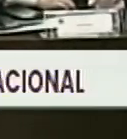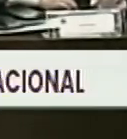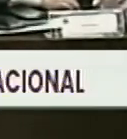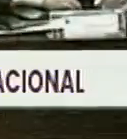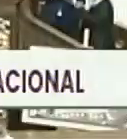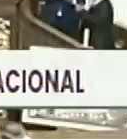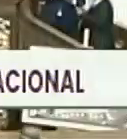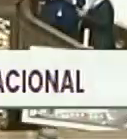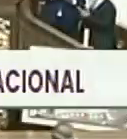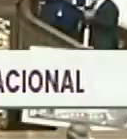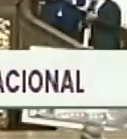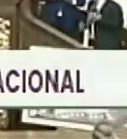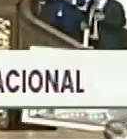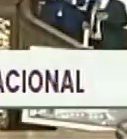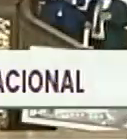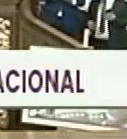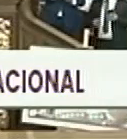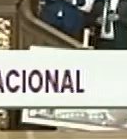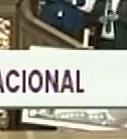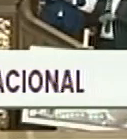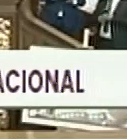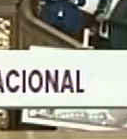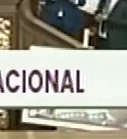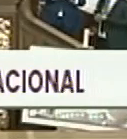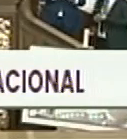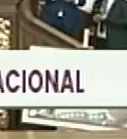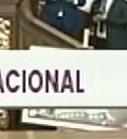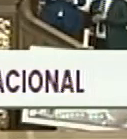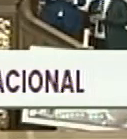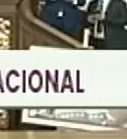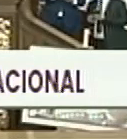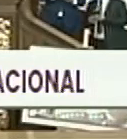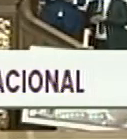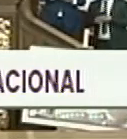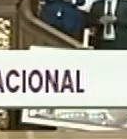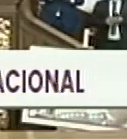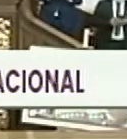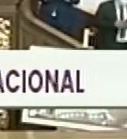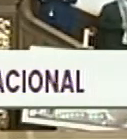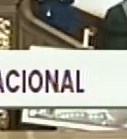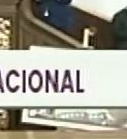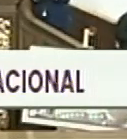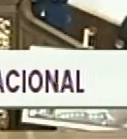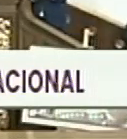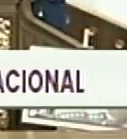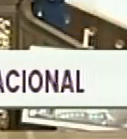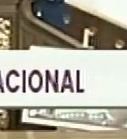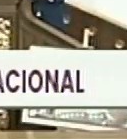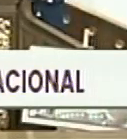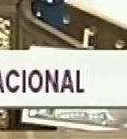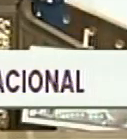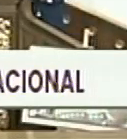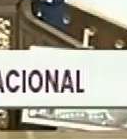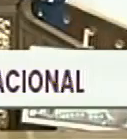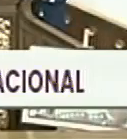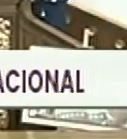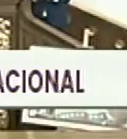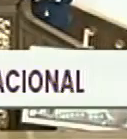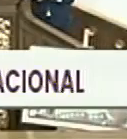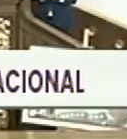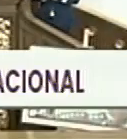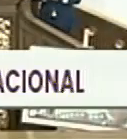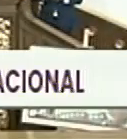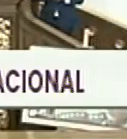y que traen quienes van a ser estos rectores y rectoras. Recordemos que son elegidos por la